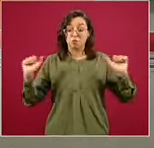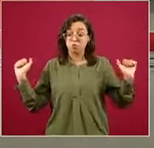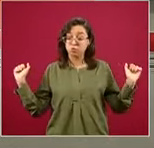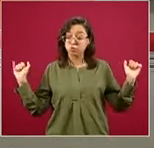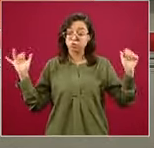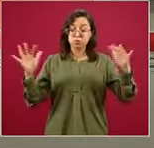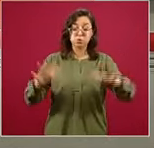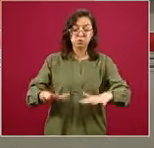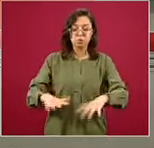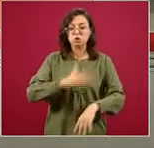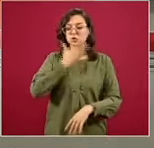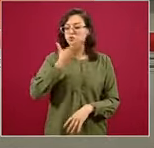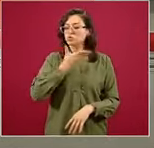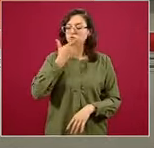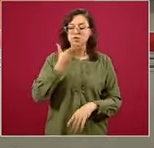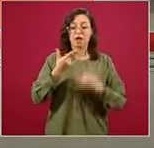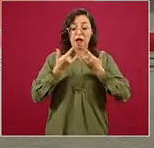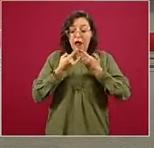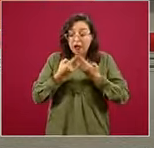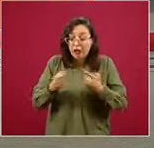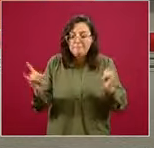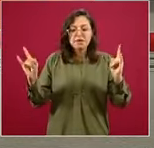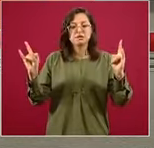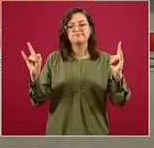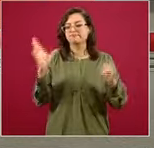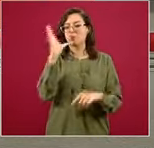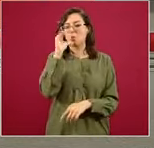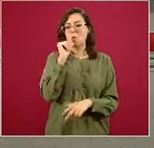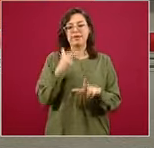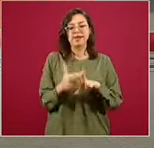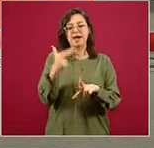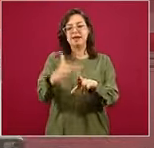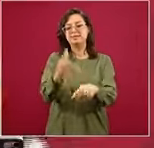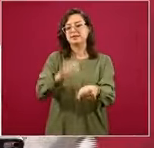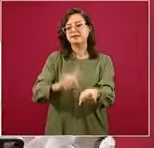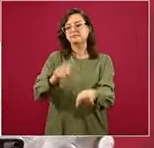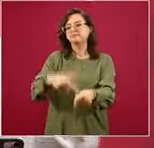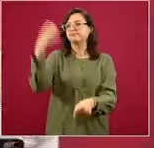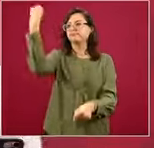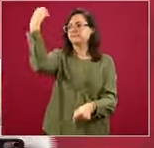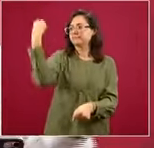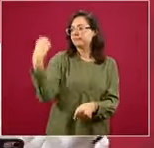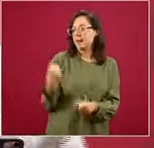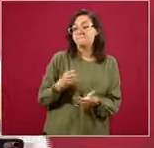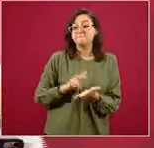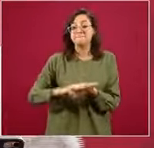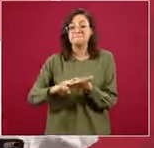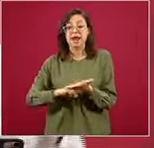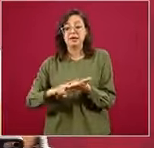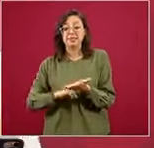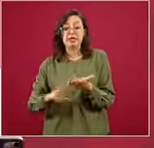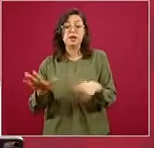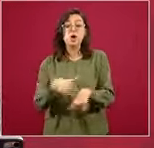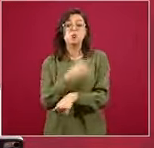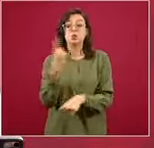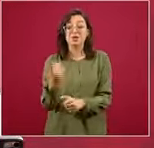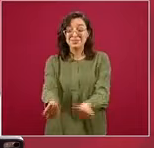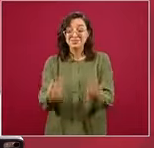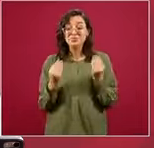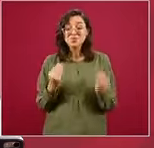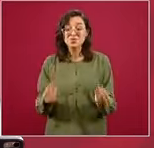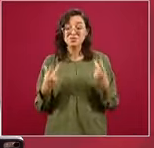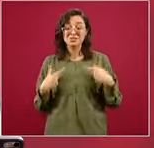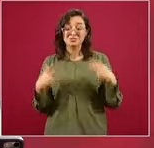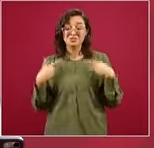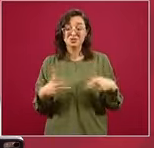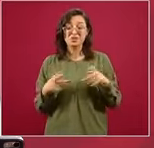abrir sino hasta el semáforo verde, porque obviamente la densidad poblacional en espacios